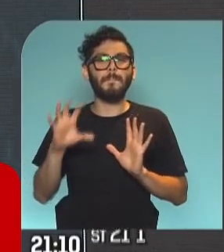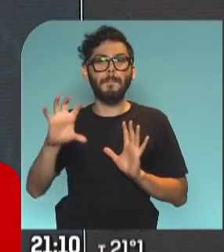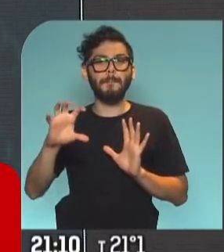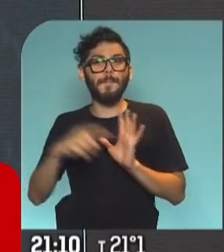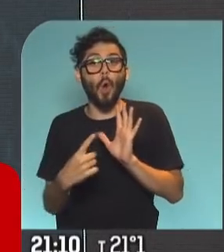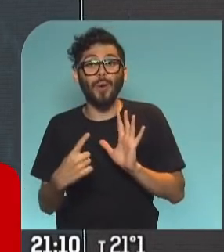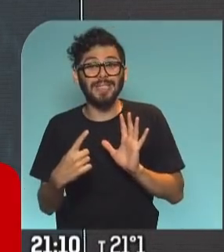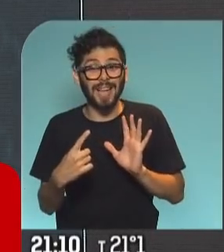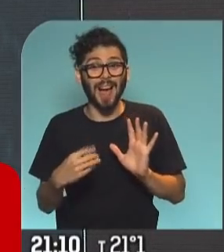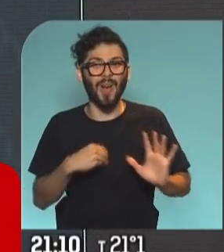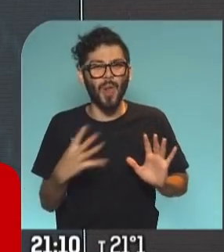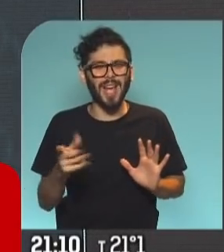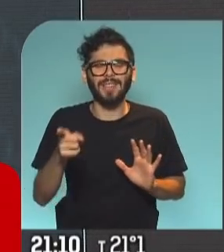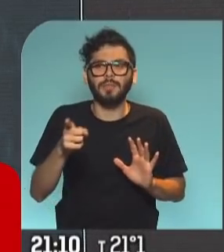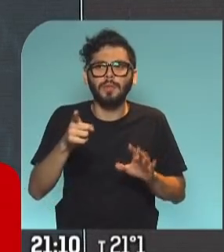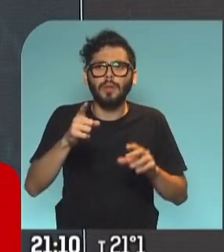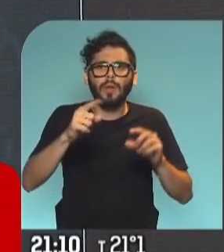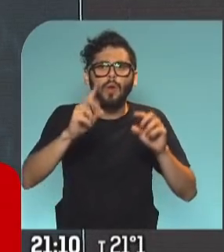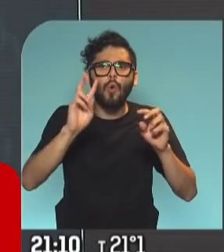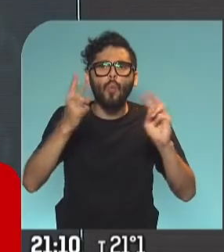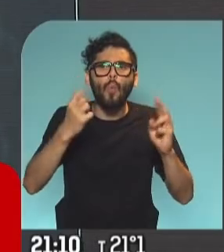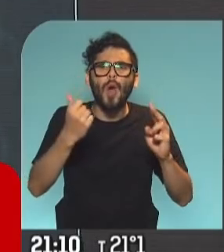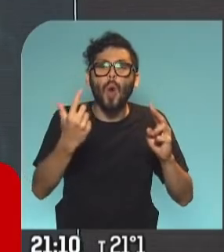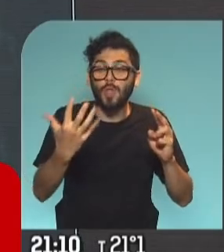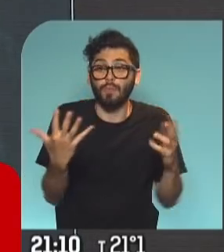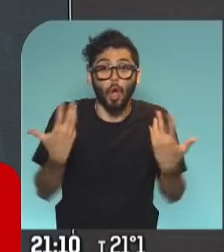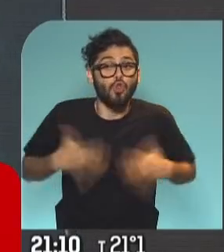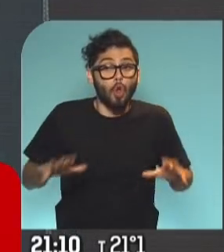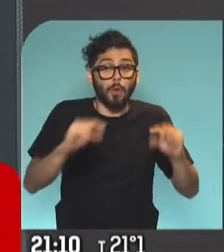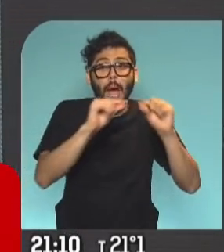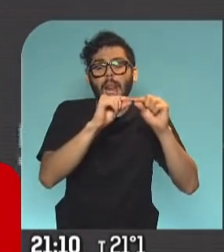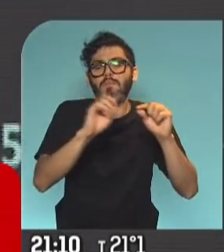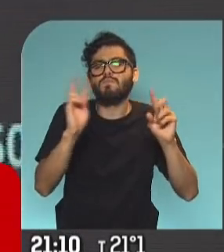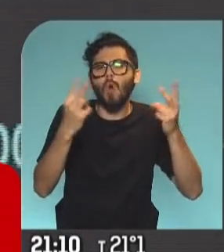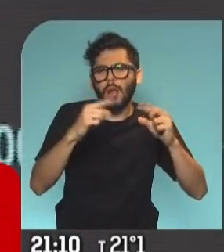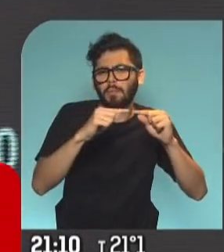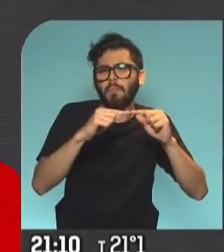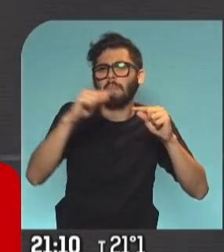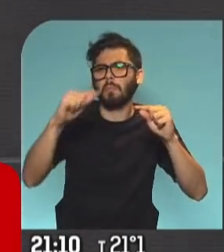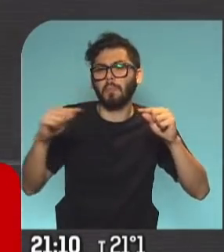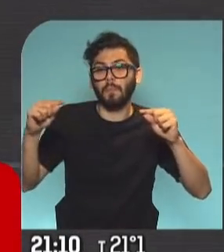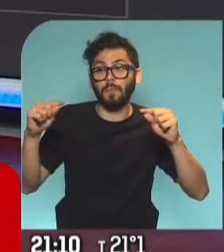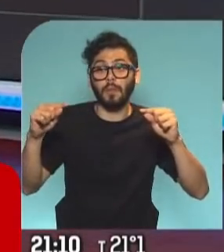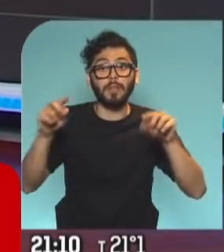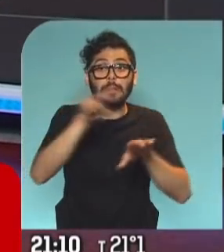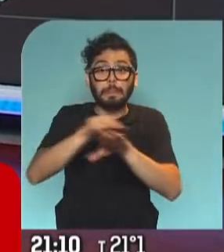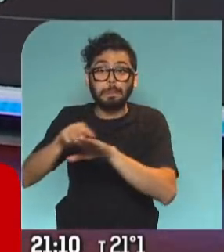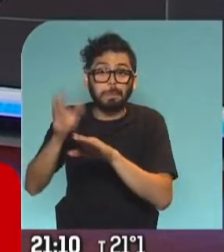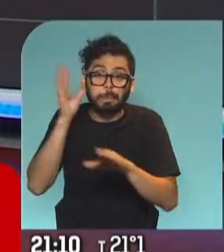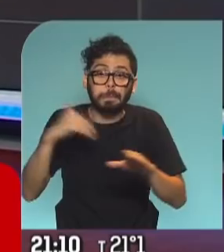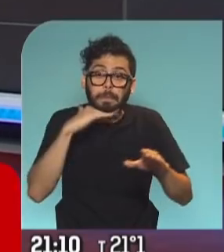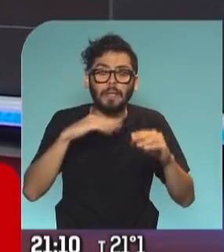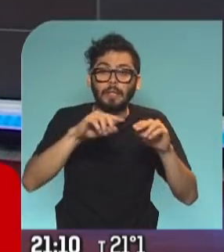el ritmo normal de fallecidos que existe durante un año se ve incrementado en una cifra bastante importante. Esto es